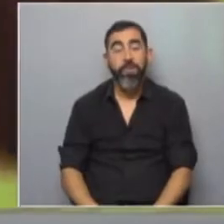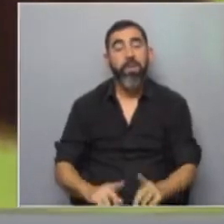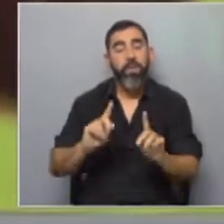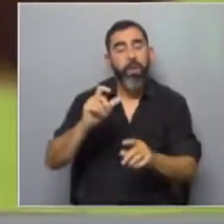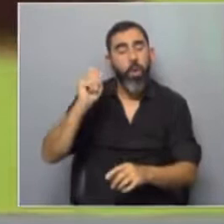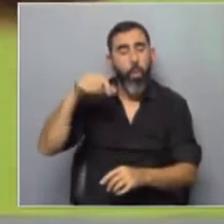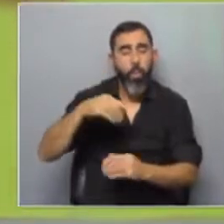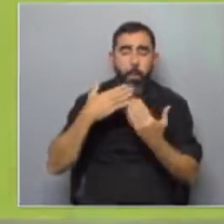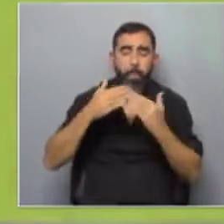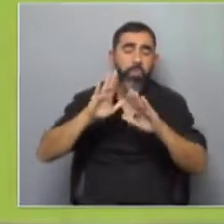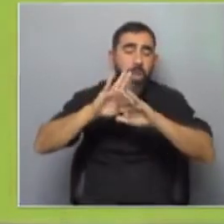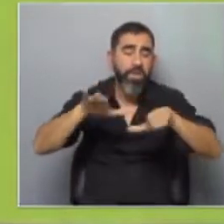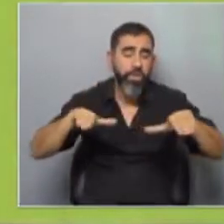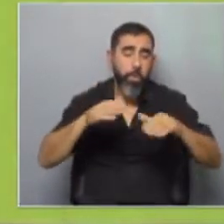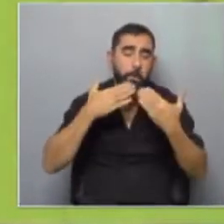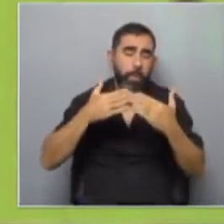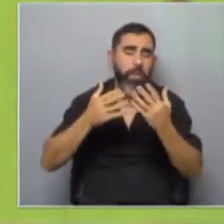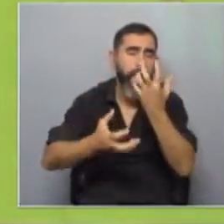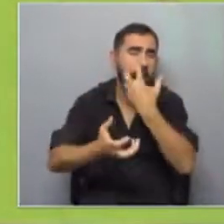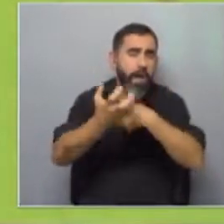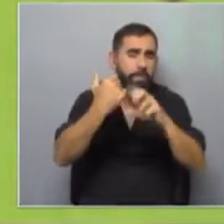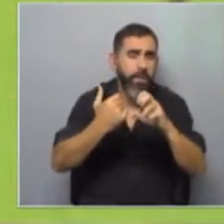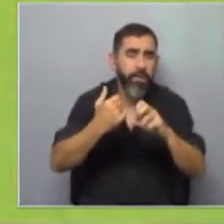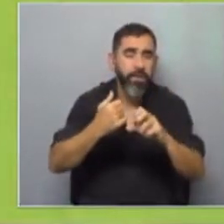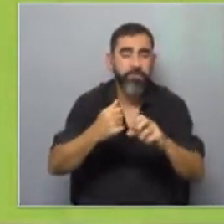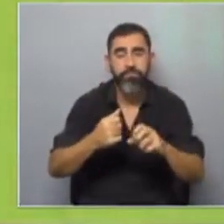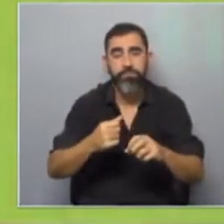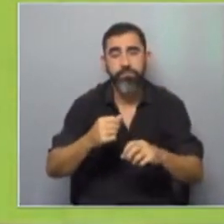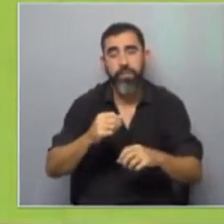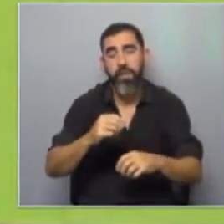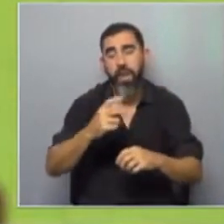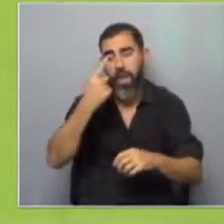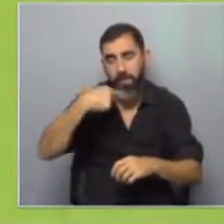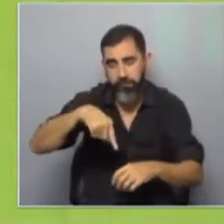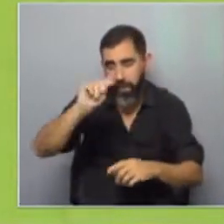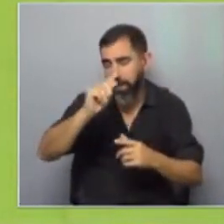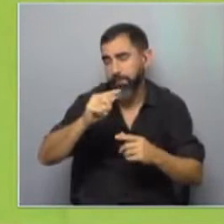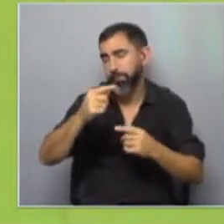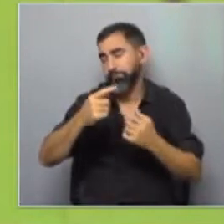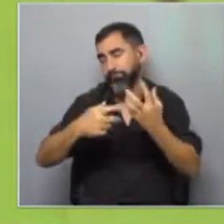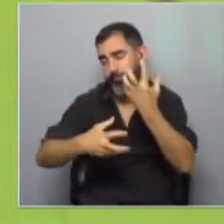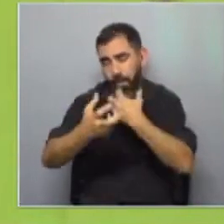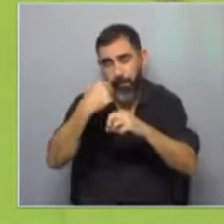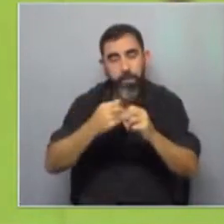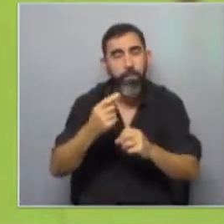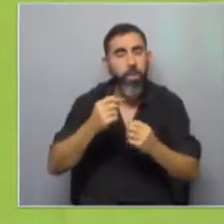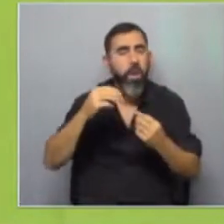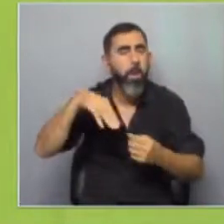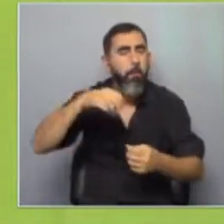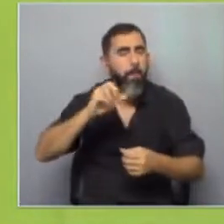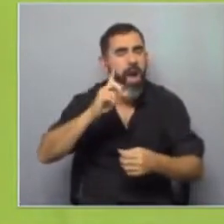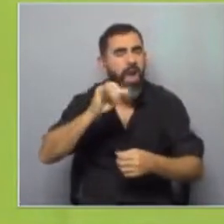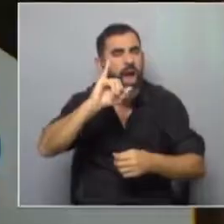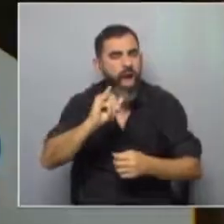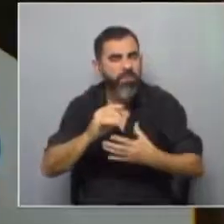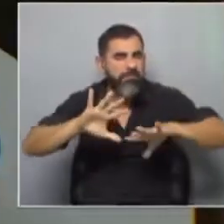es algo que está bueno poder difundir un poco más de esto, porque hay gente que vive en lugares a veces que están un poco alejados de centros poblados